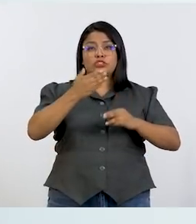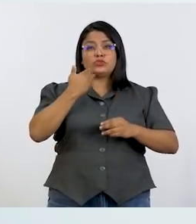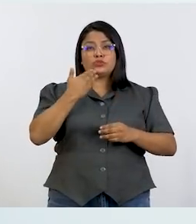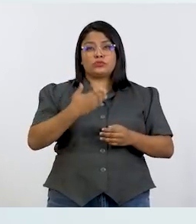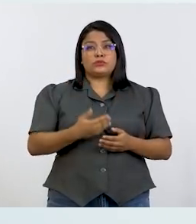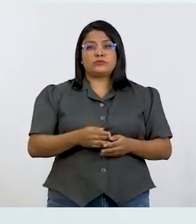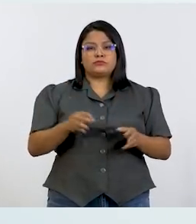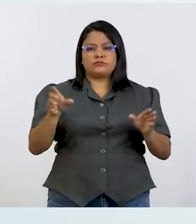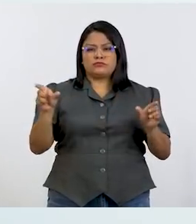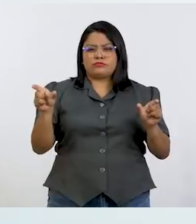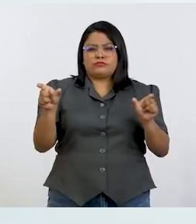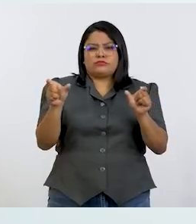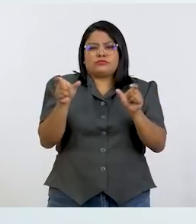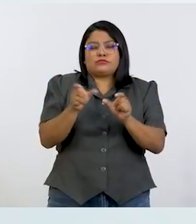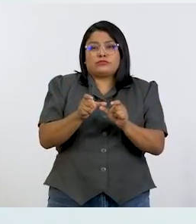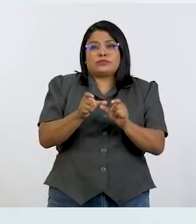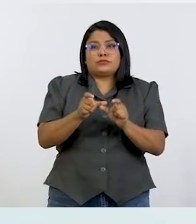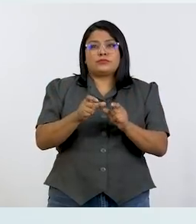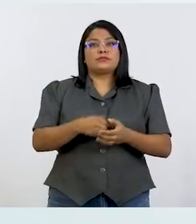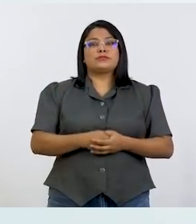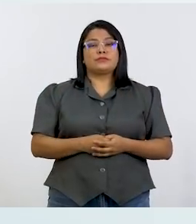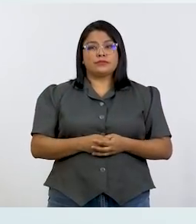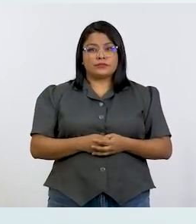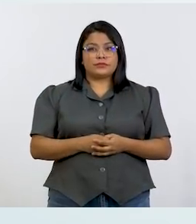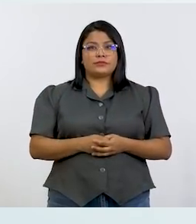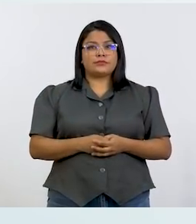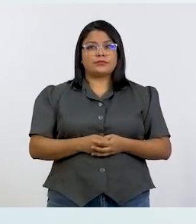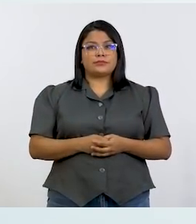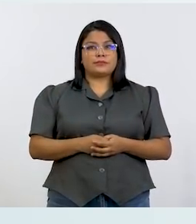situación, agrupamos los dulces.